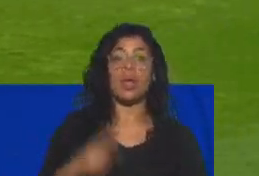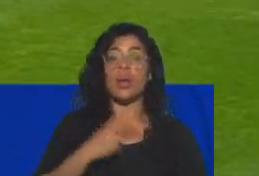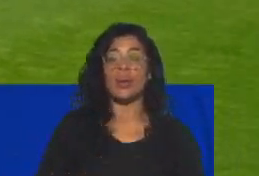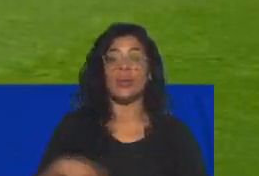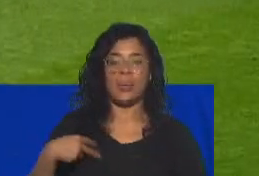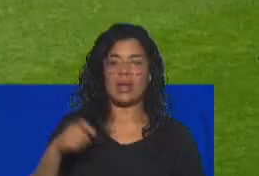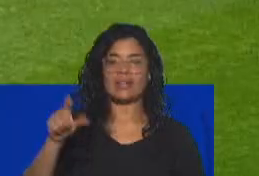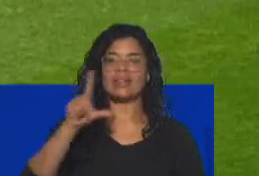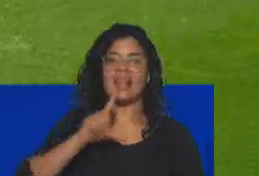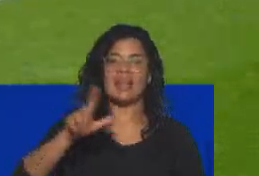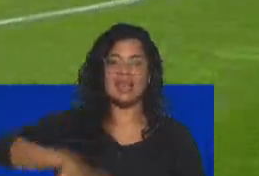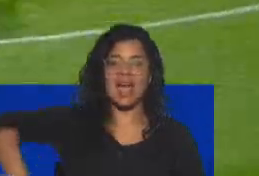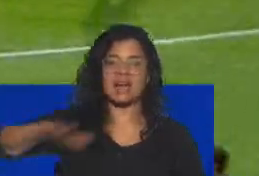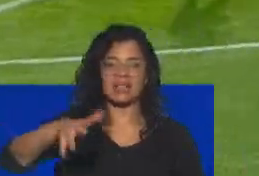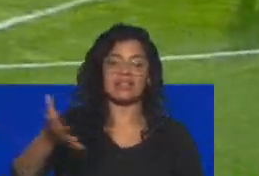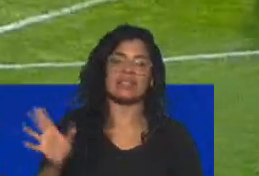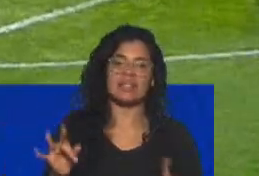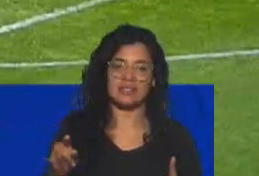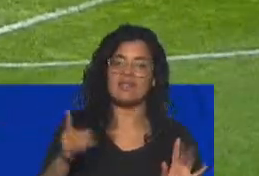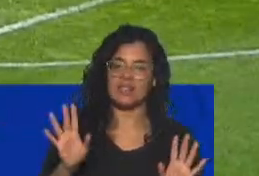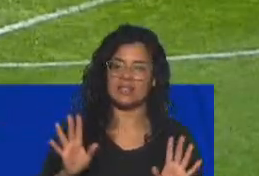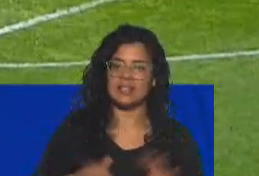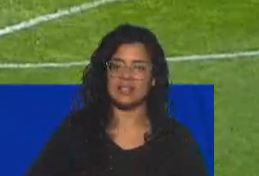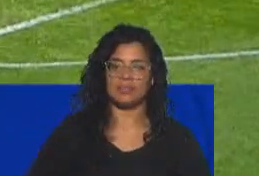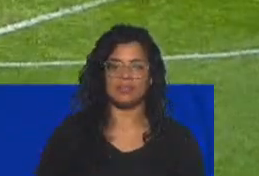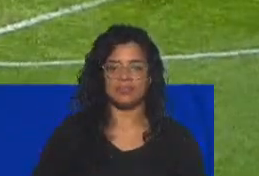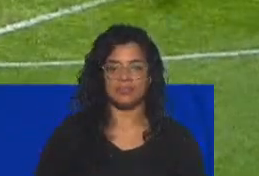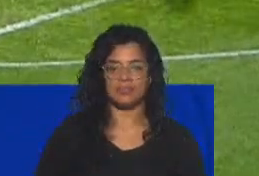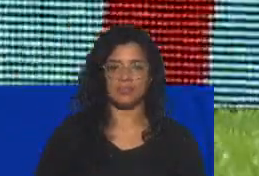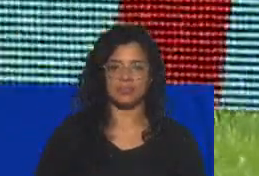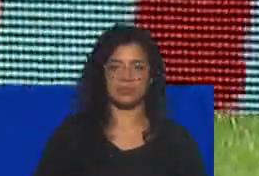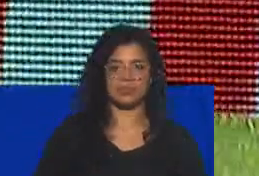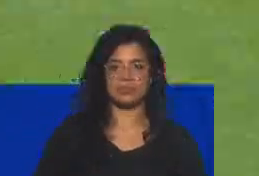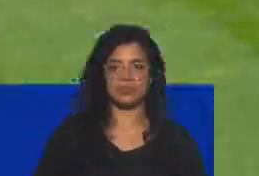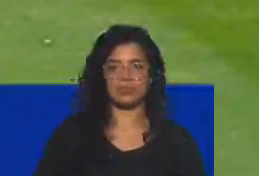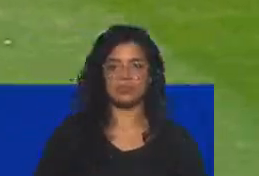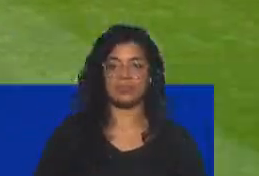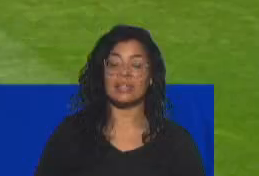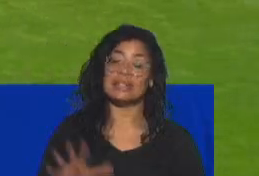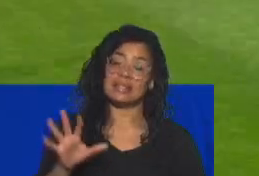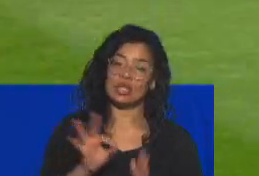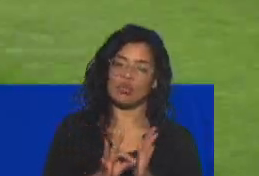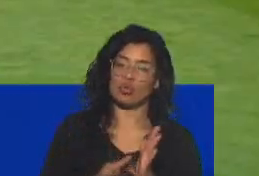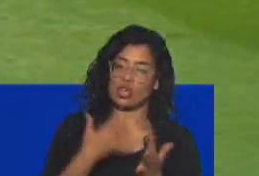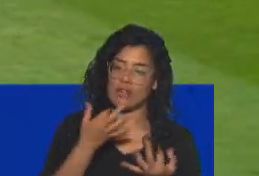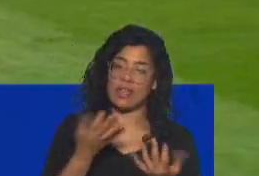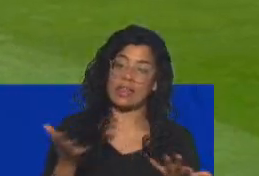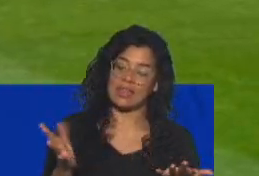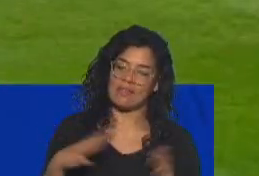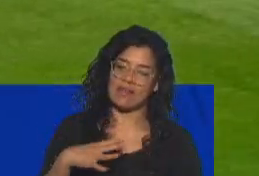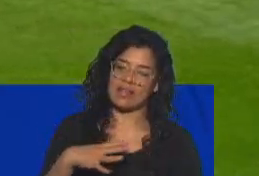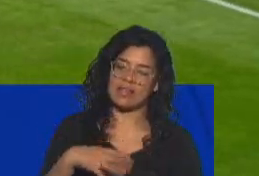Liniers. Y después están lejísimos, están Huracán, bueno, el resto, 5 puntos, la verdad que es verdad que faltan bastantes,